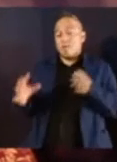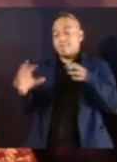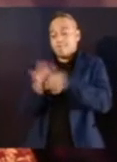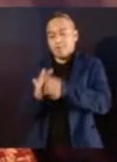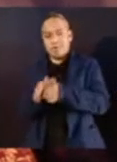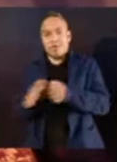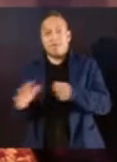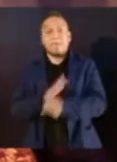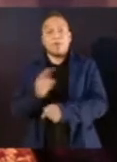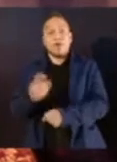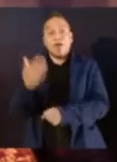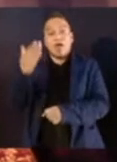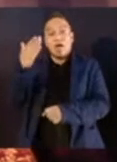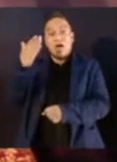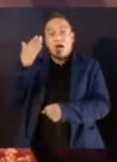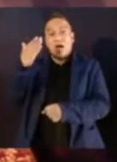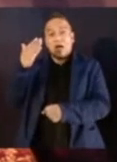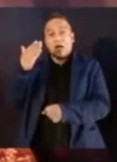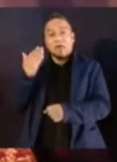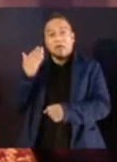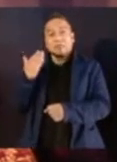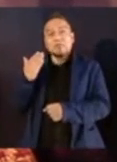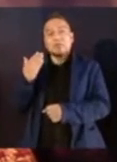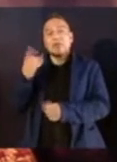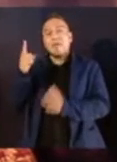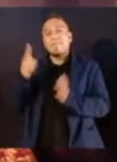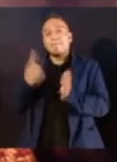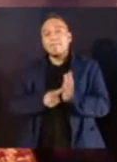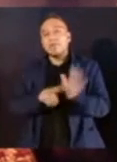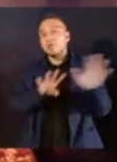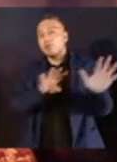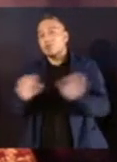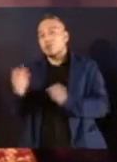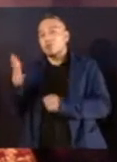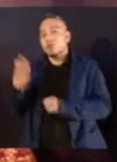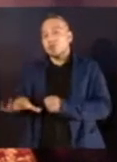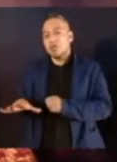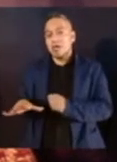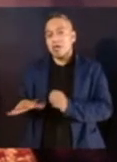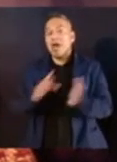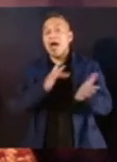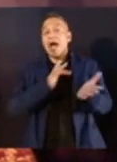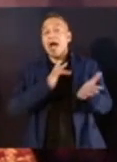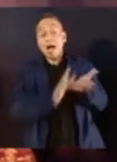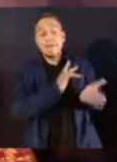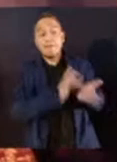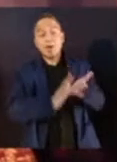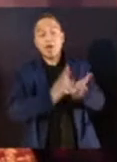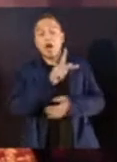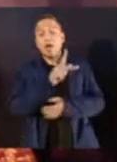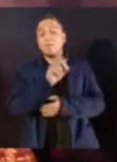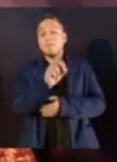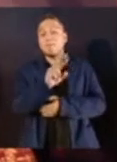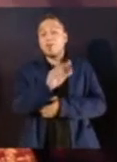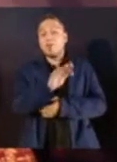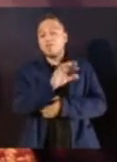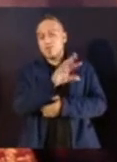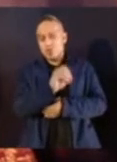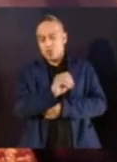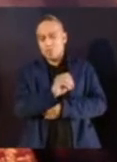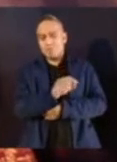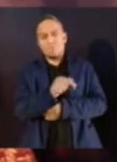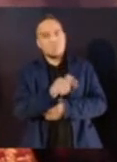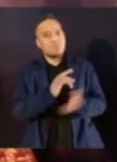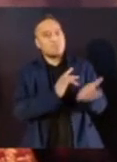hacia 1910 desgraciadamente apoyó al régimen porfirista, cuando no,